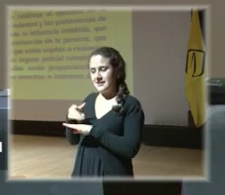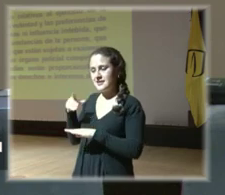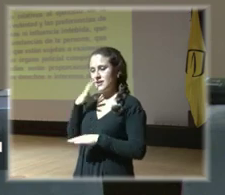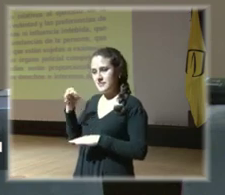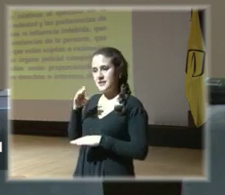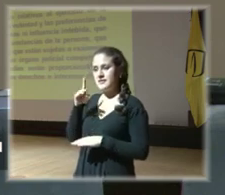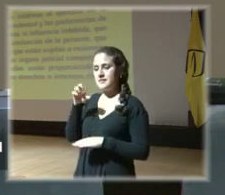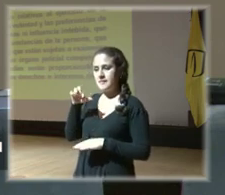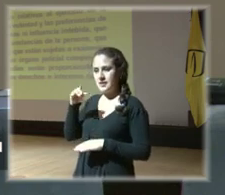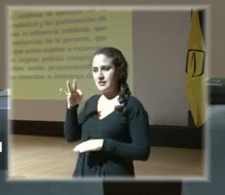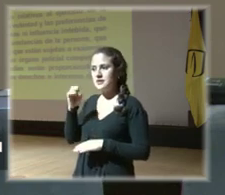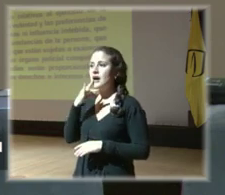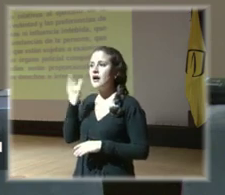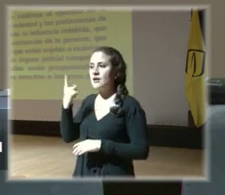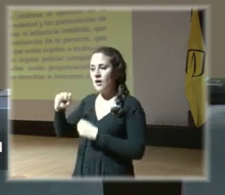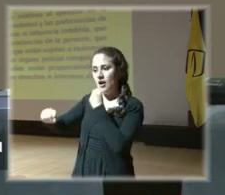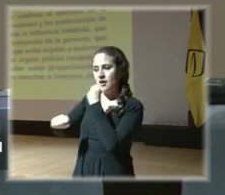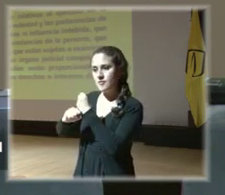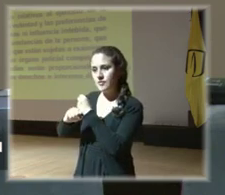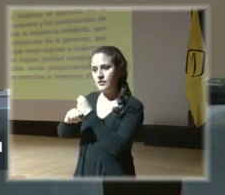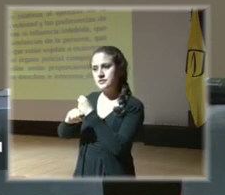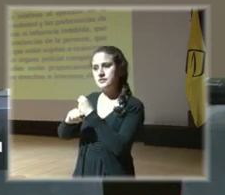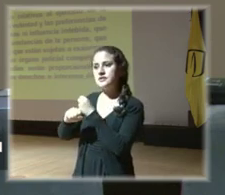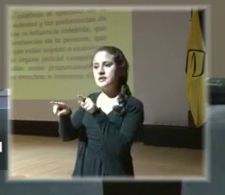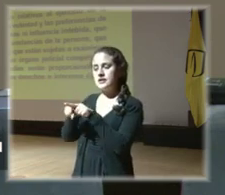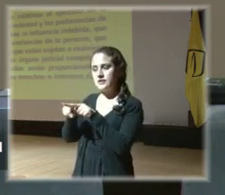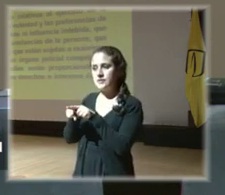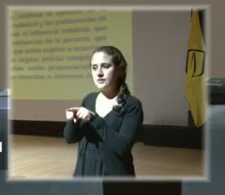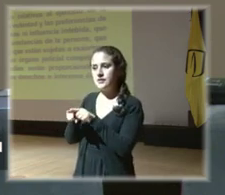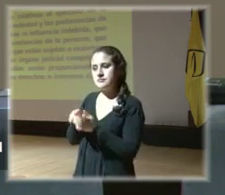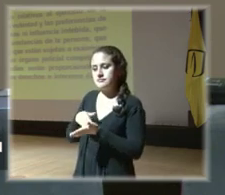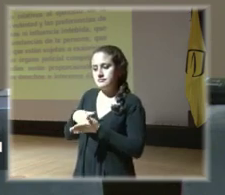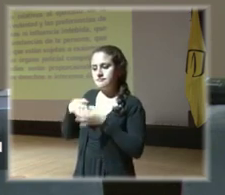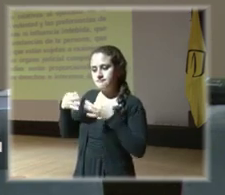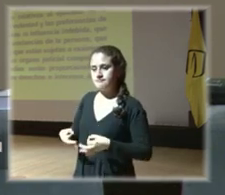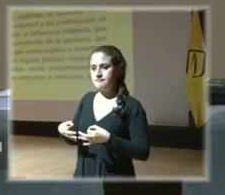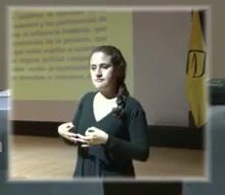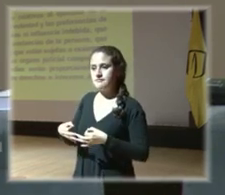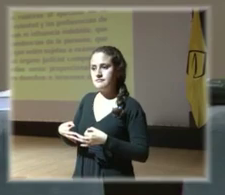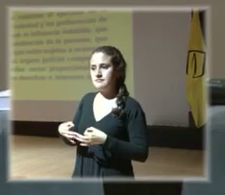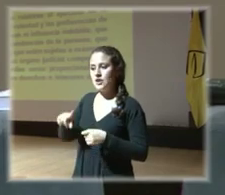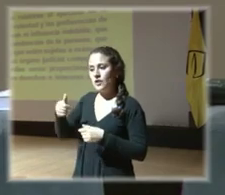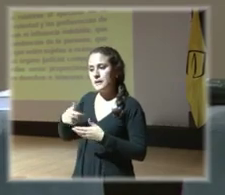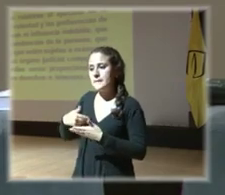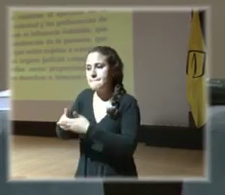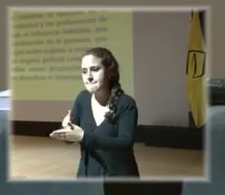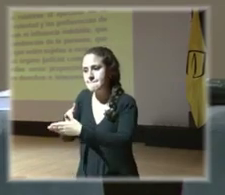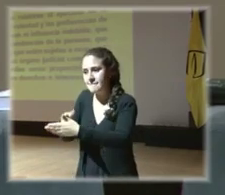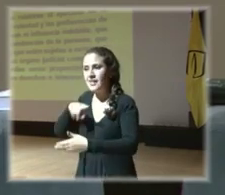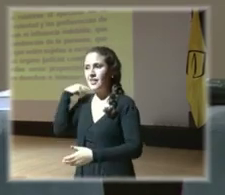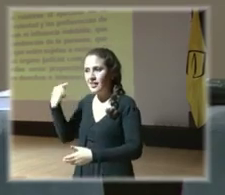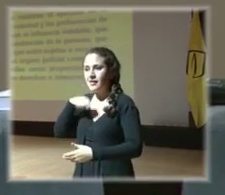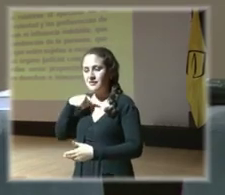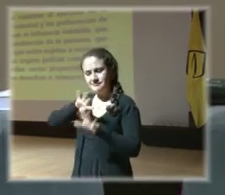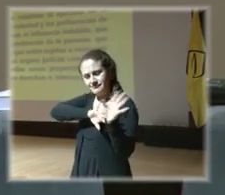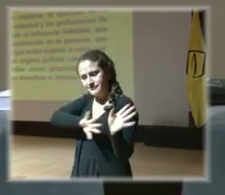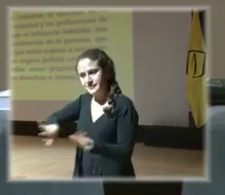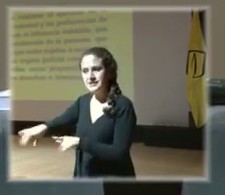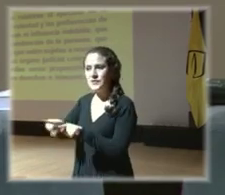ser ad hoc, y entonces hay que estar a la cuestión específica, también es importante eliminar estas trabas generales que